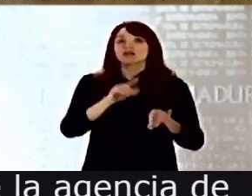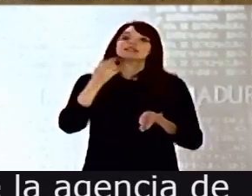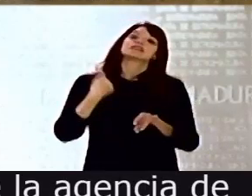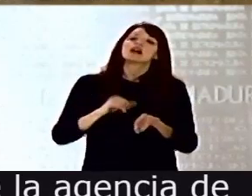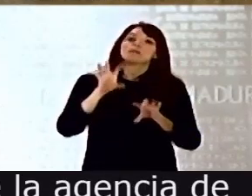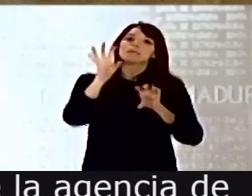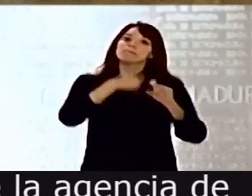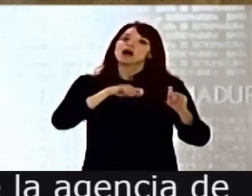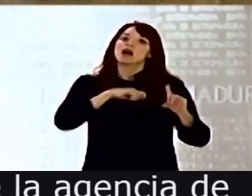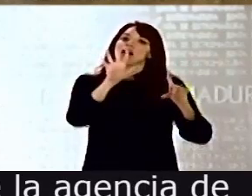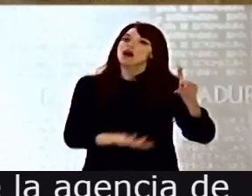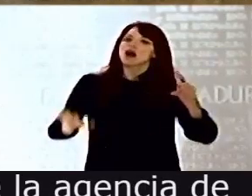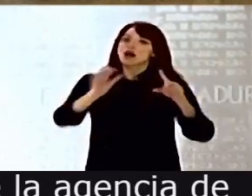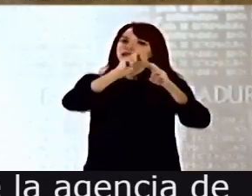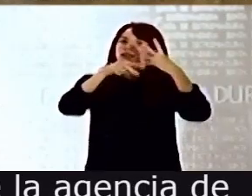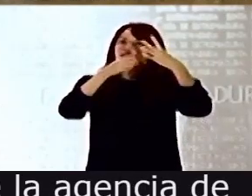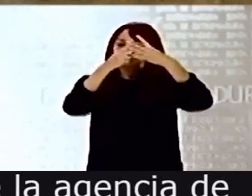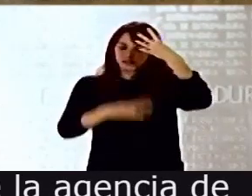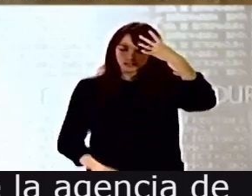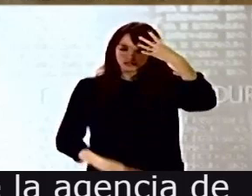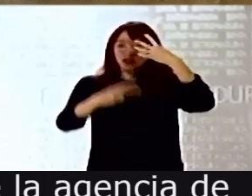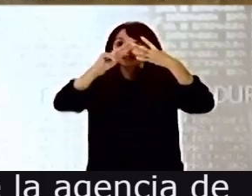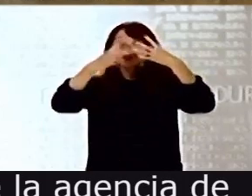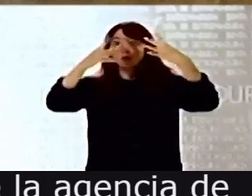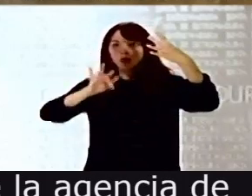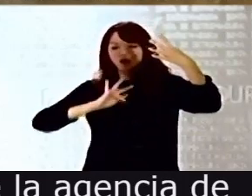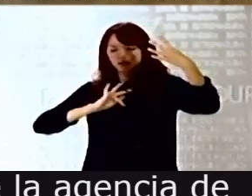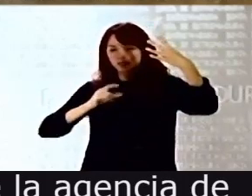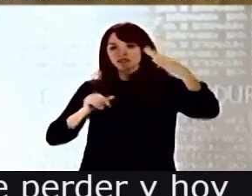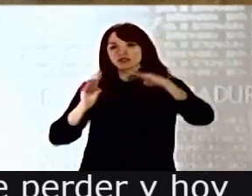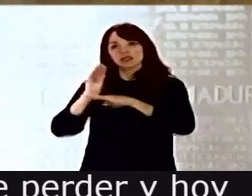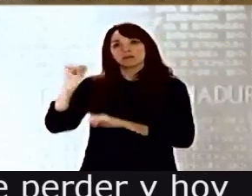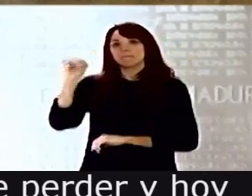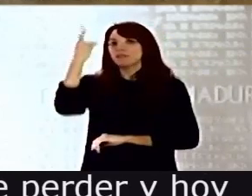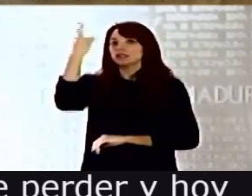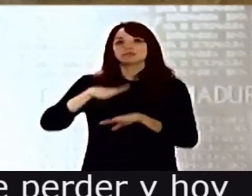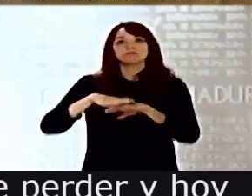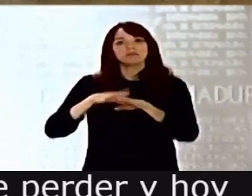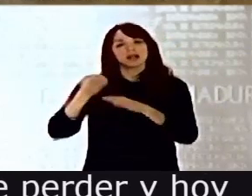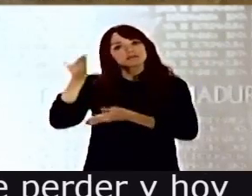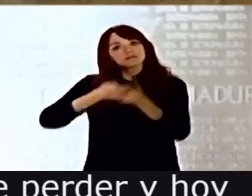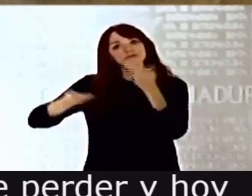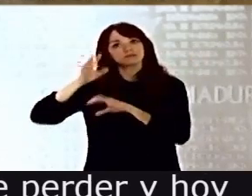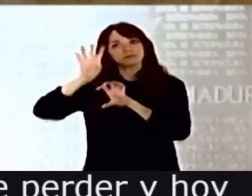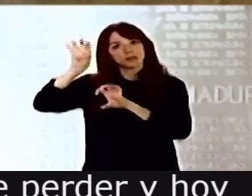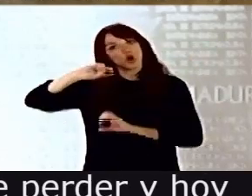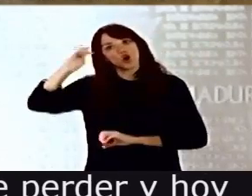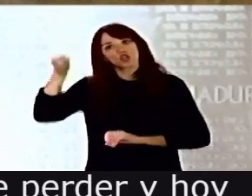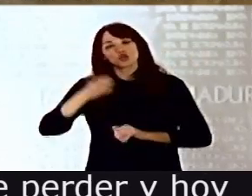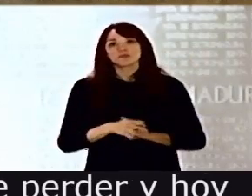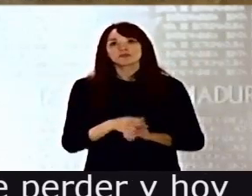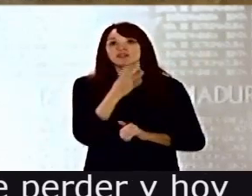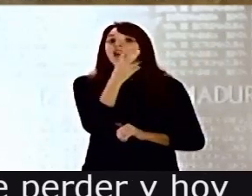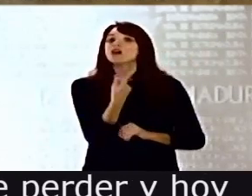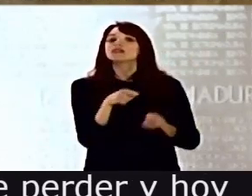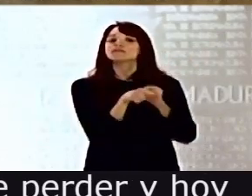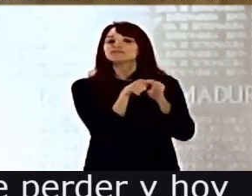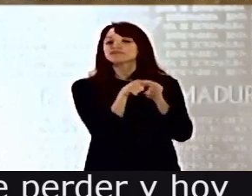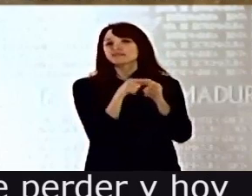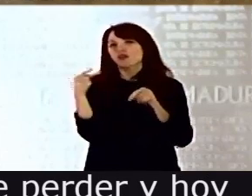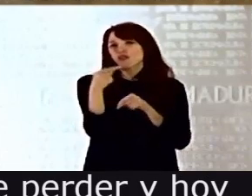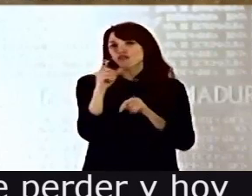este país que más recursos destina a la Agencia Extremeña de Cooperación. Y frente a quienes quieren ahora construir un discurso de